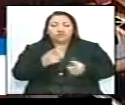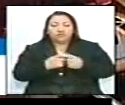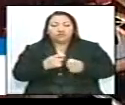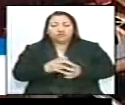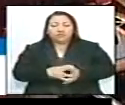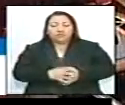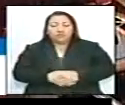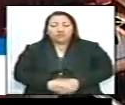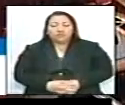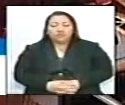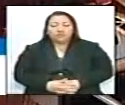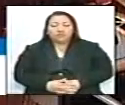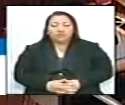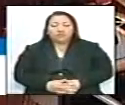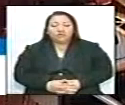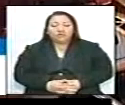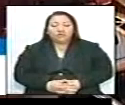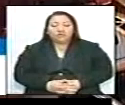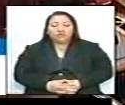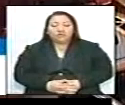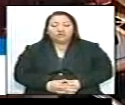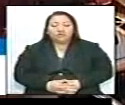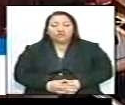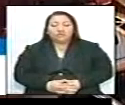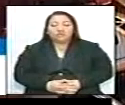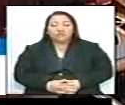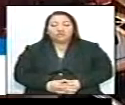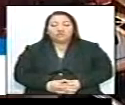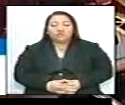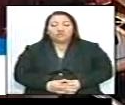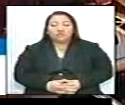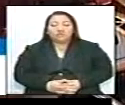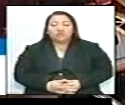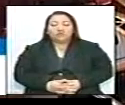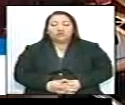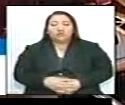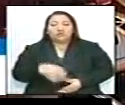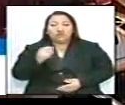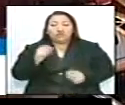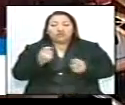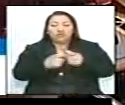Costa. Efectivamente, y después de eso vino Alejandro Toledo. Congresista